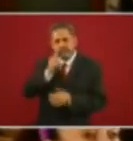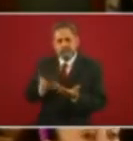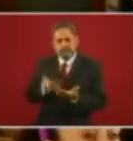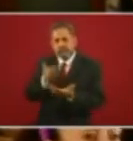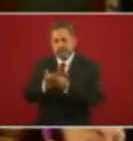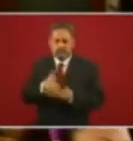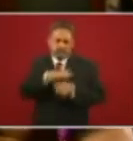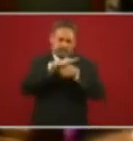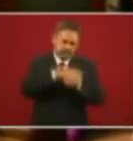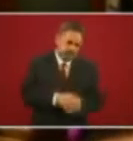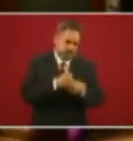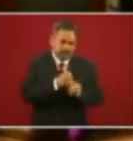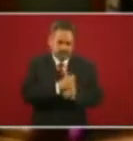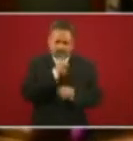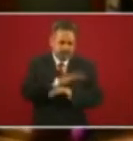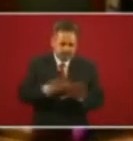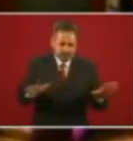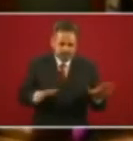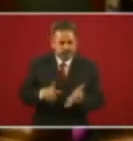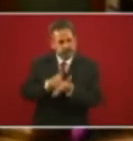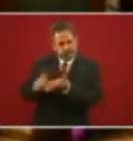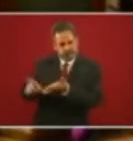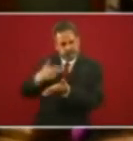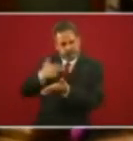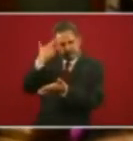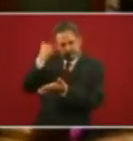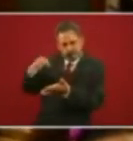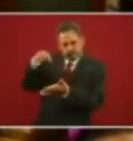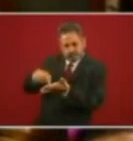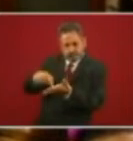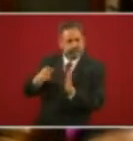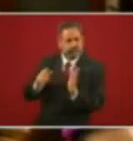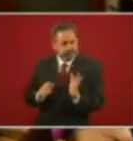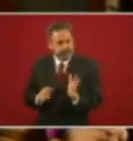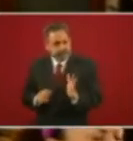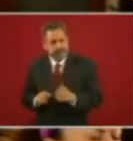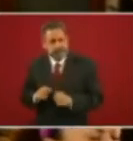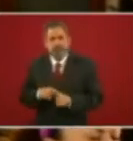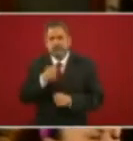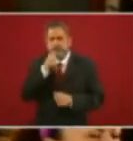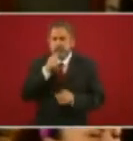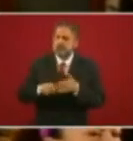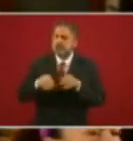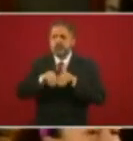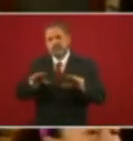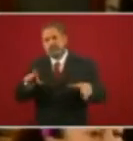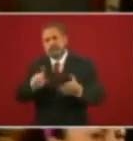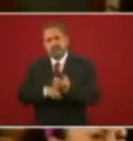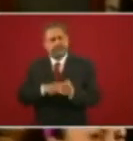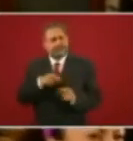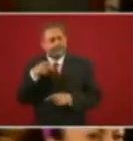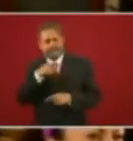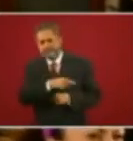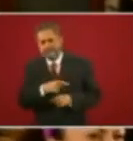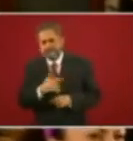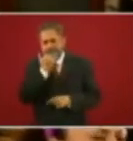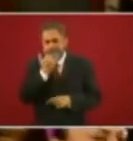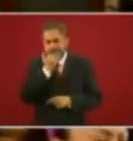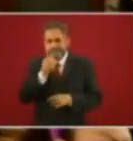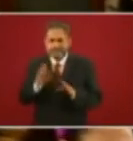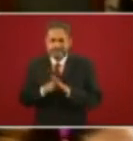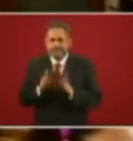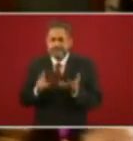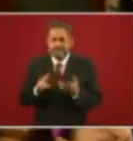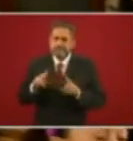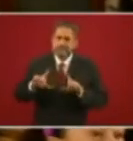¿no? Que nada por la fuerza, todo por el derecho. Y en función de eso, evidentemente se está mandando un mensaje pues terrible, me parece a mí, para la